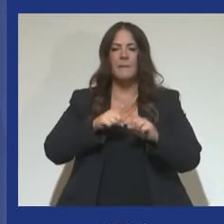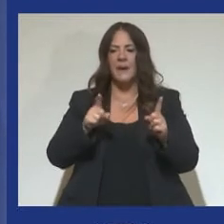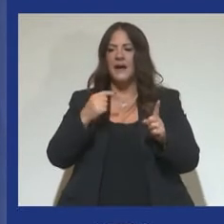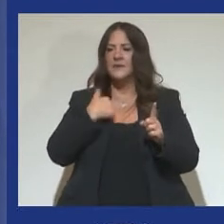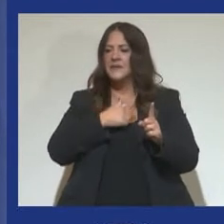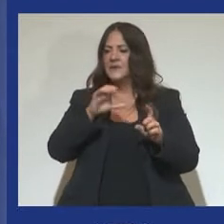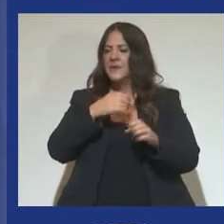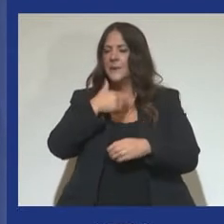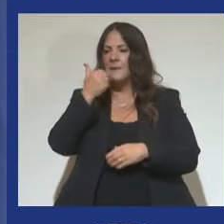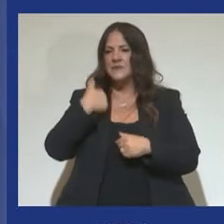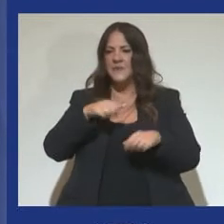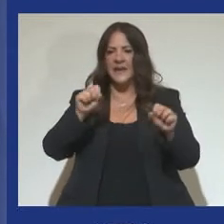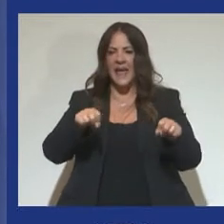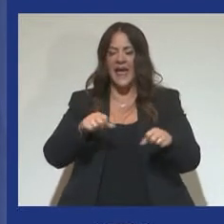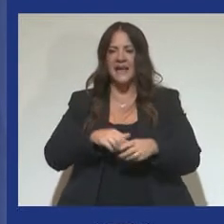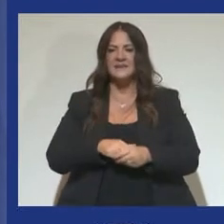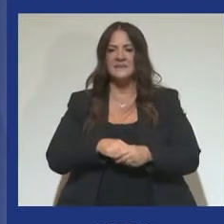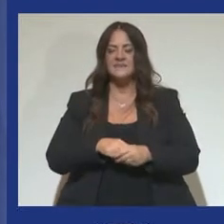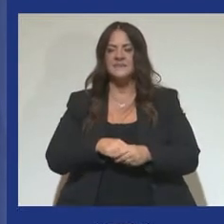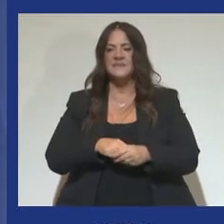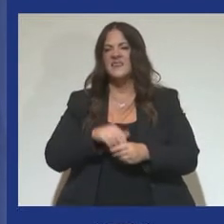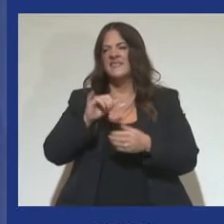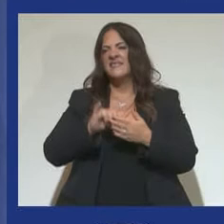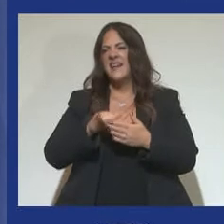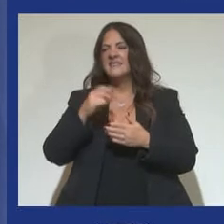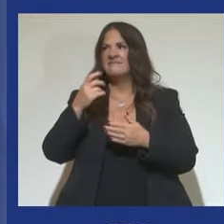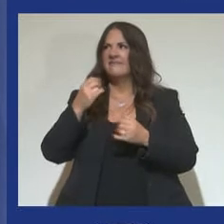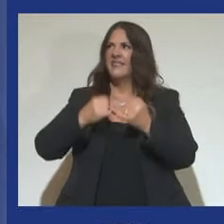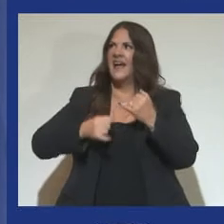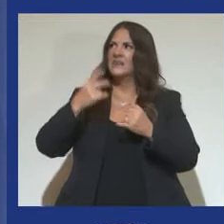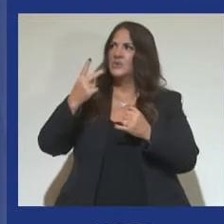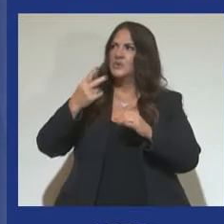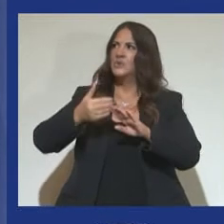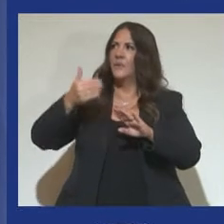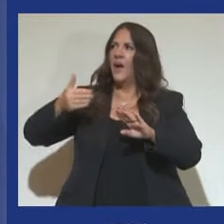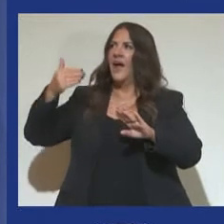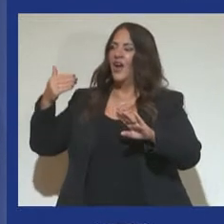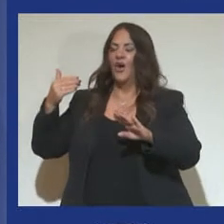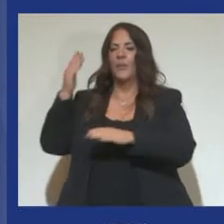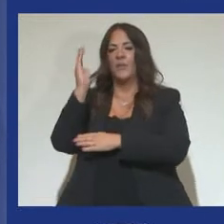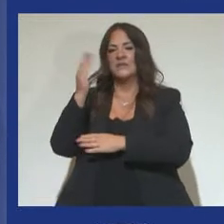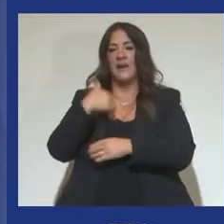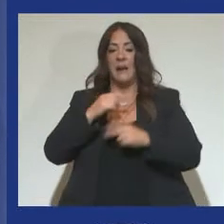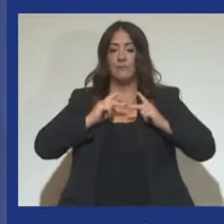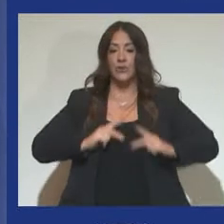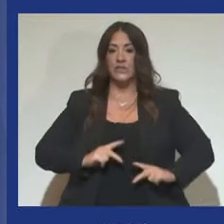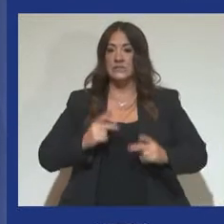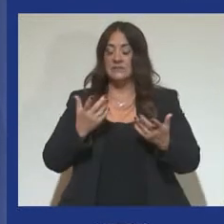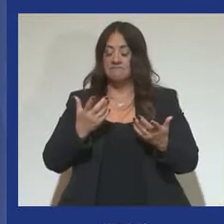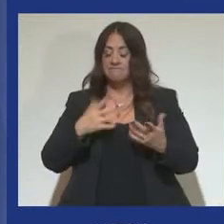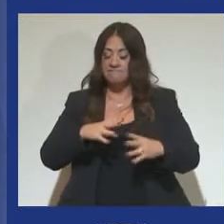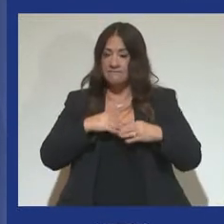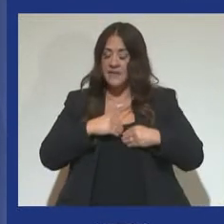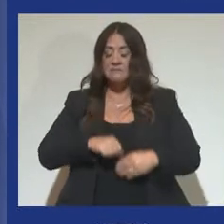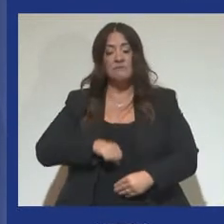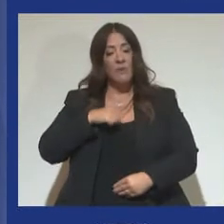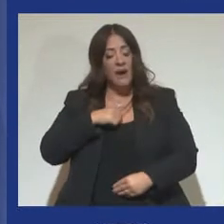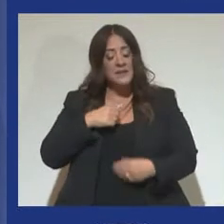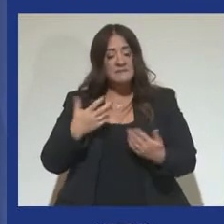breve en estas presentaciones y este fue un ejemplo en las últimas dos presentaciones de presupuestos yo personalmente